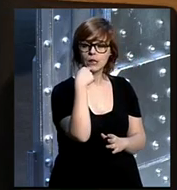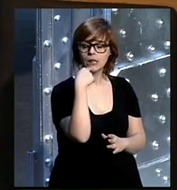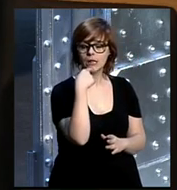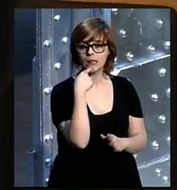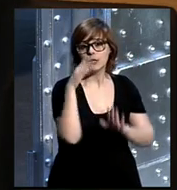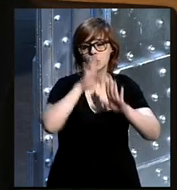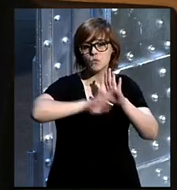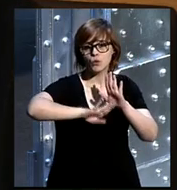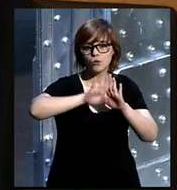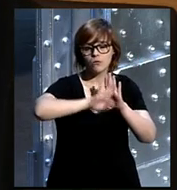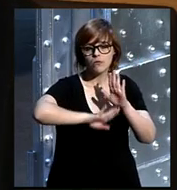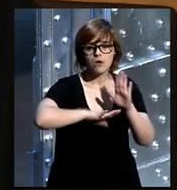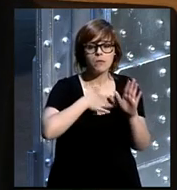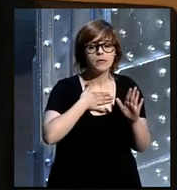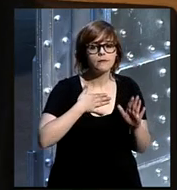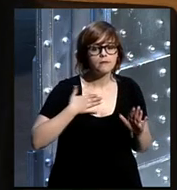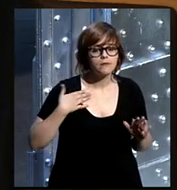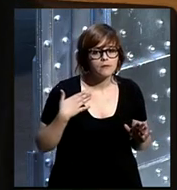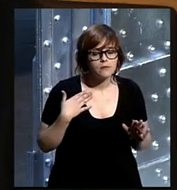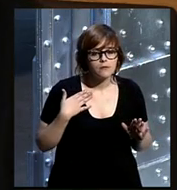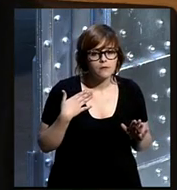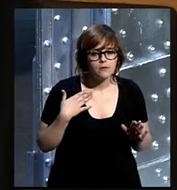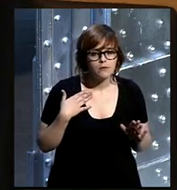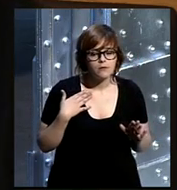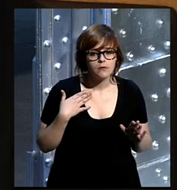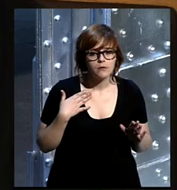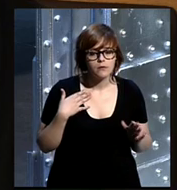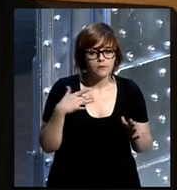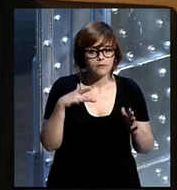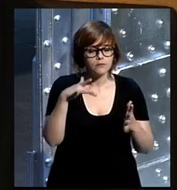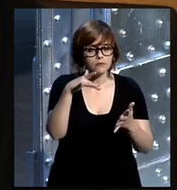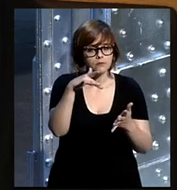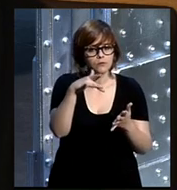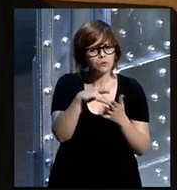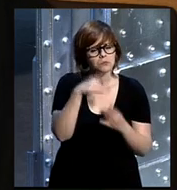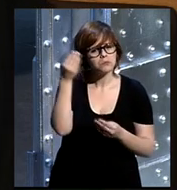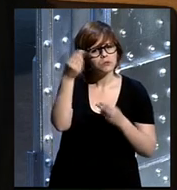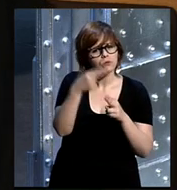programa que supone, me parece que se llama